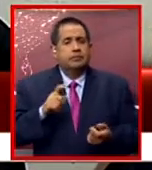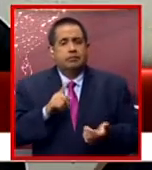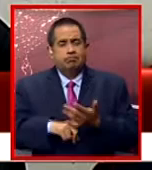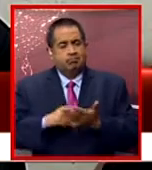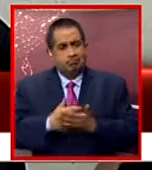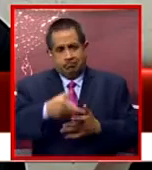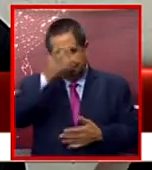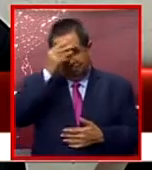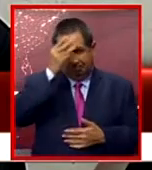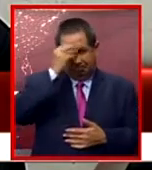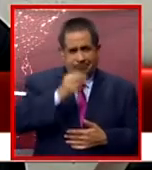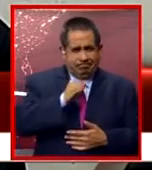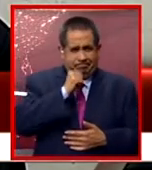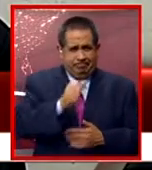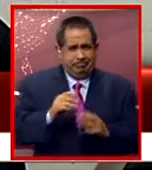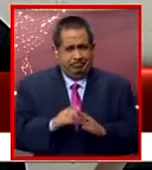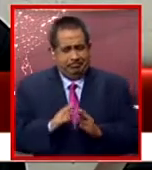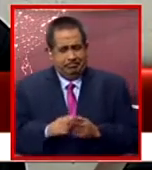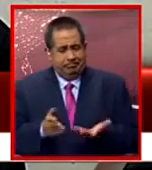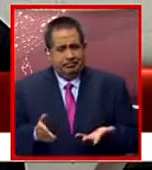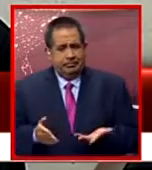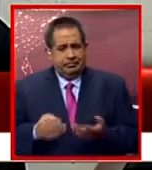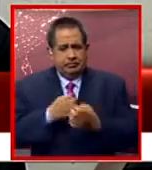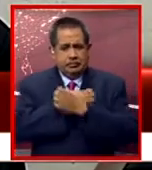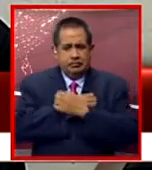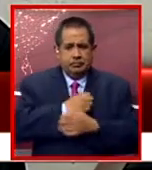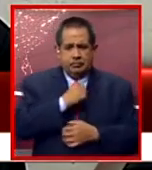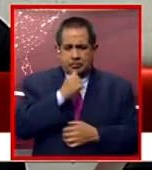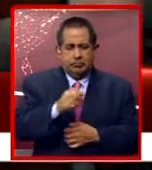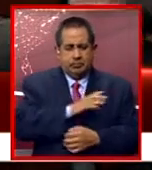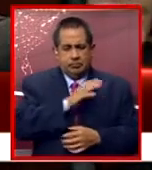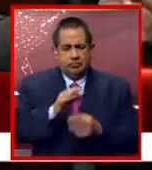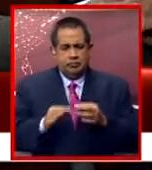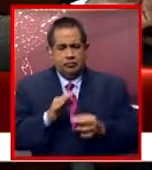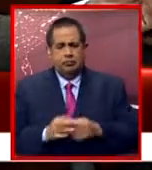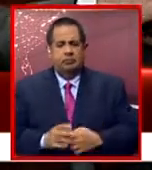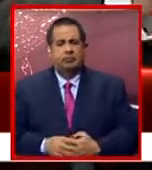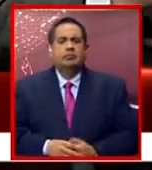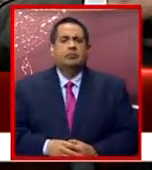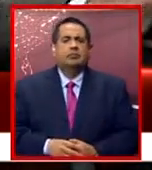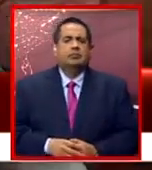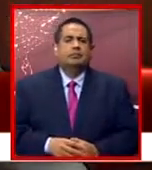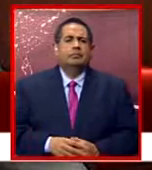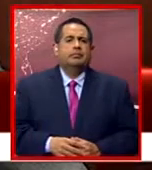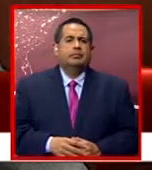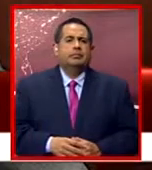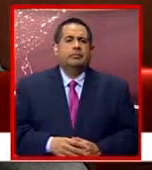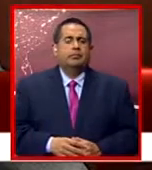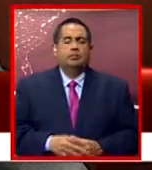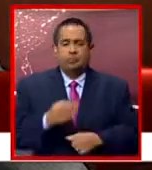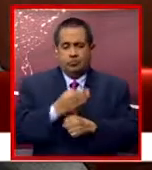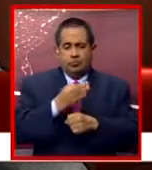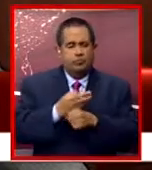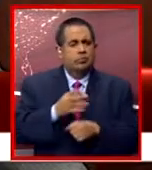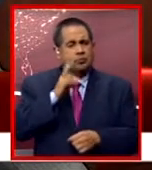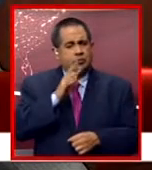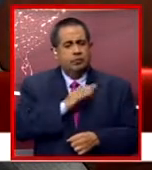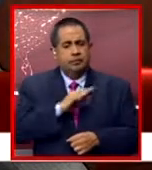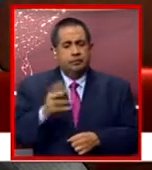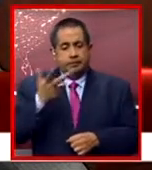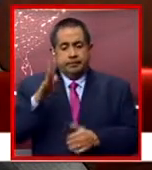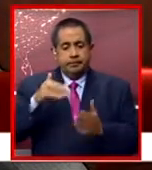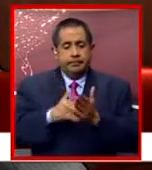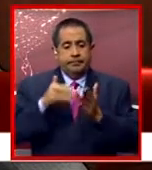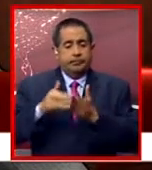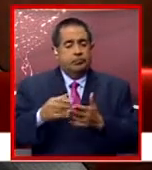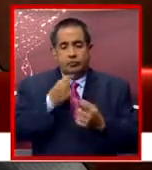un grave problema en el aprendizaje y en la educación de calidad. Estamos hablando de aproximadamente 10 millones